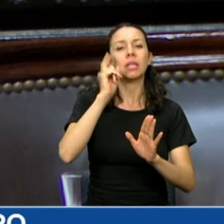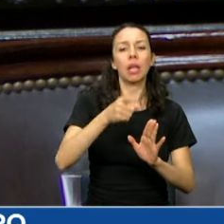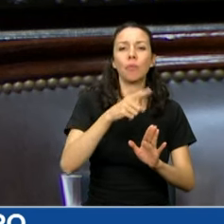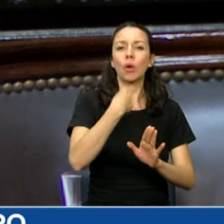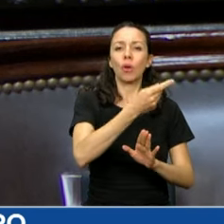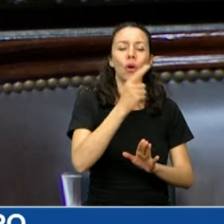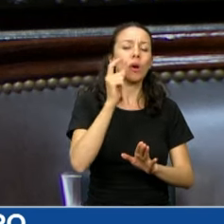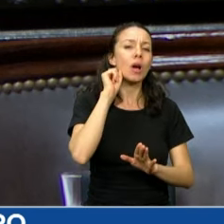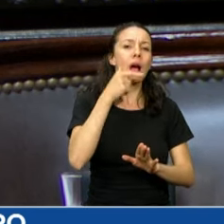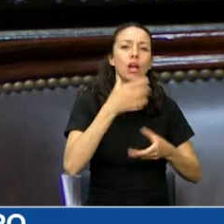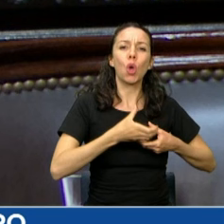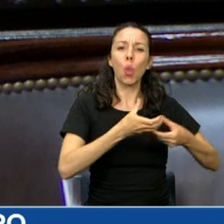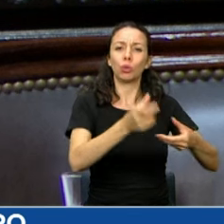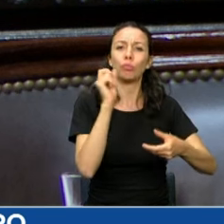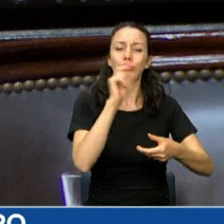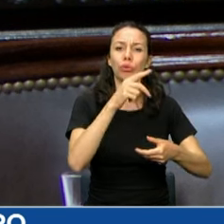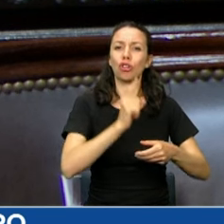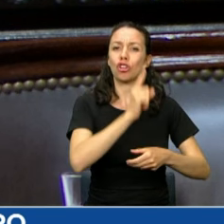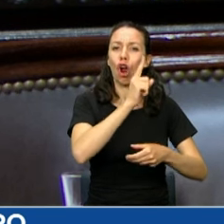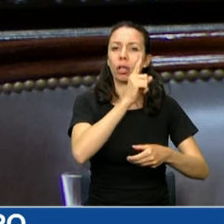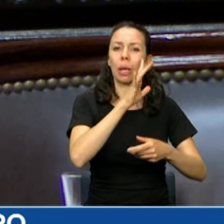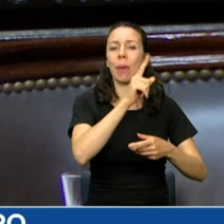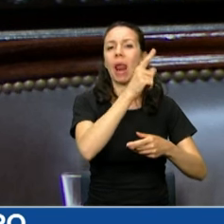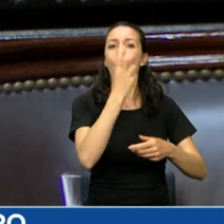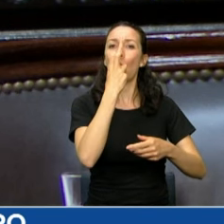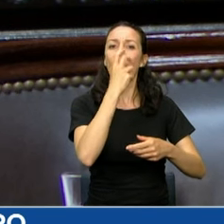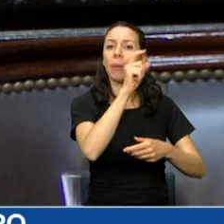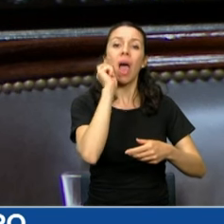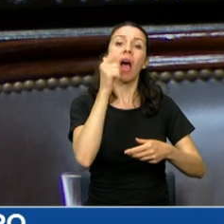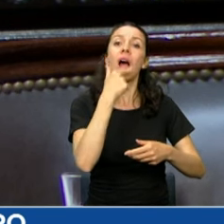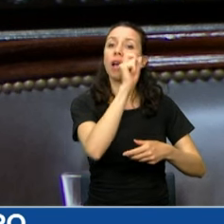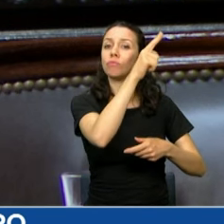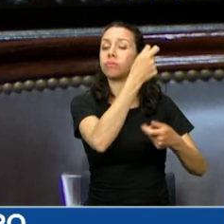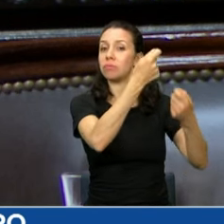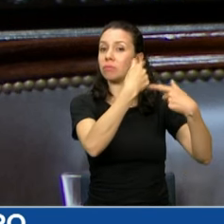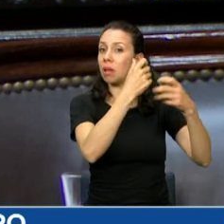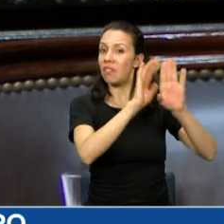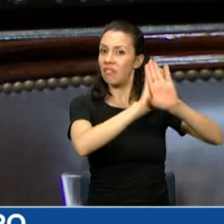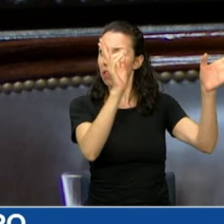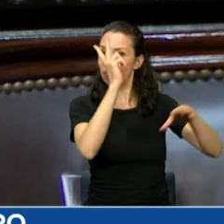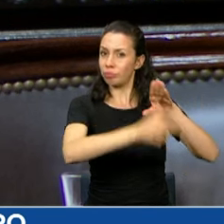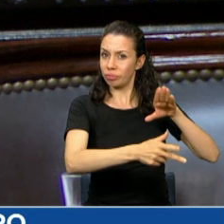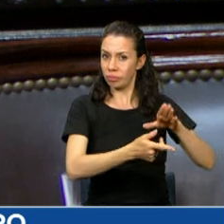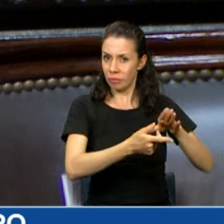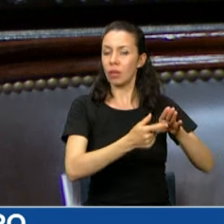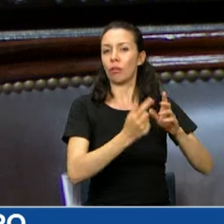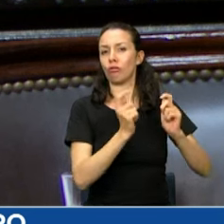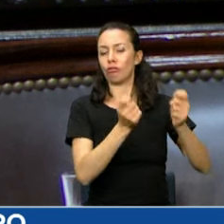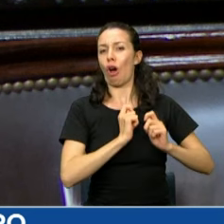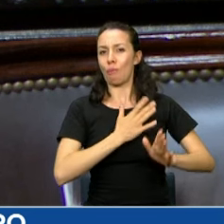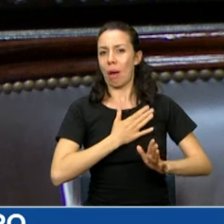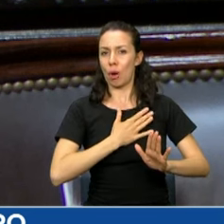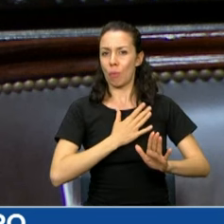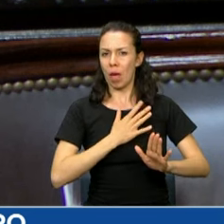Norte para sustituir la importación del gas de Bolivia de Qué falta de política de estado nos están